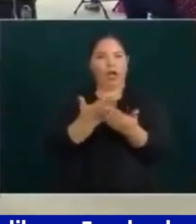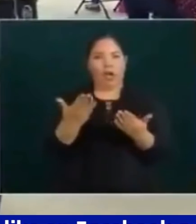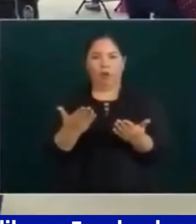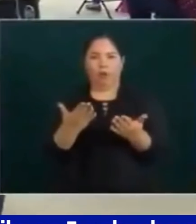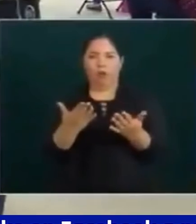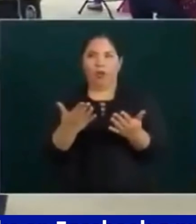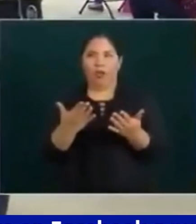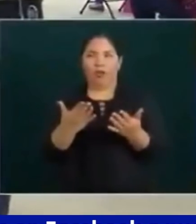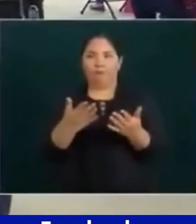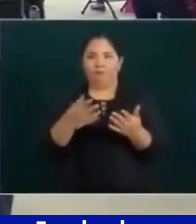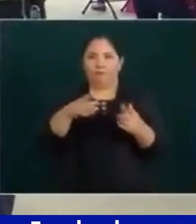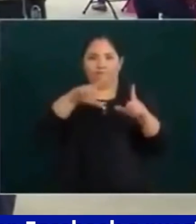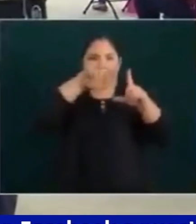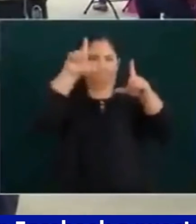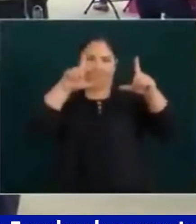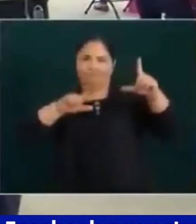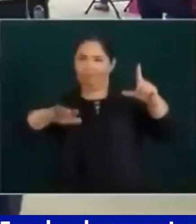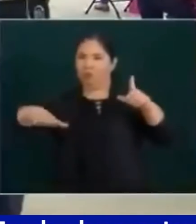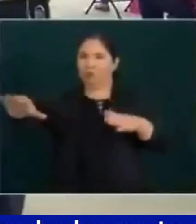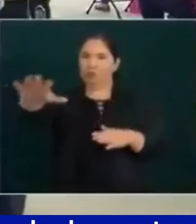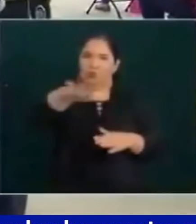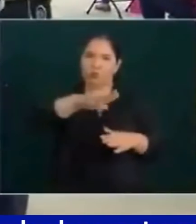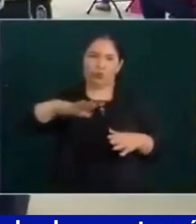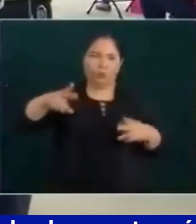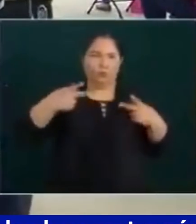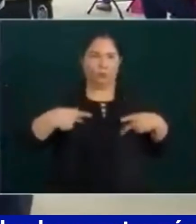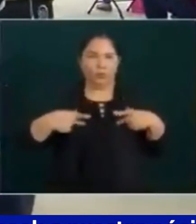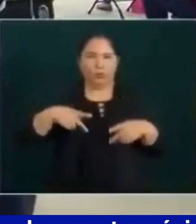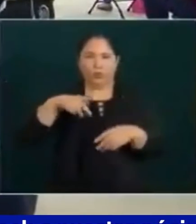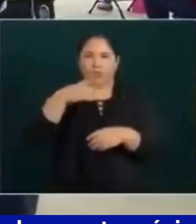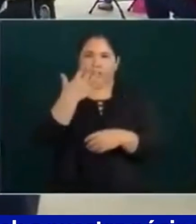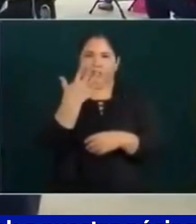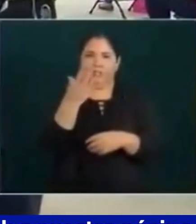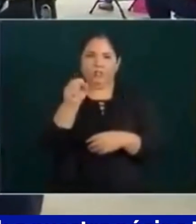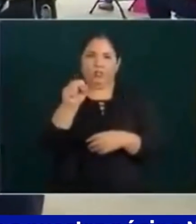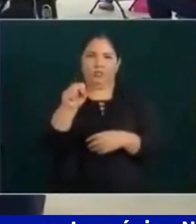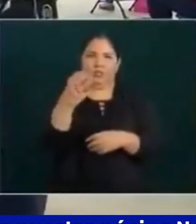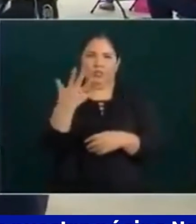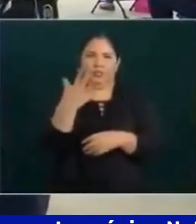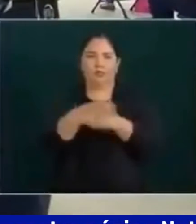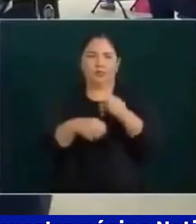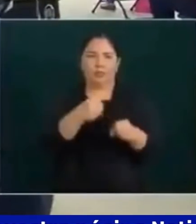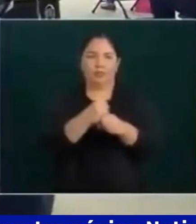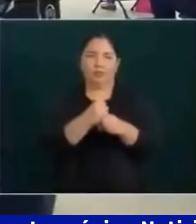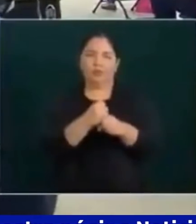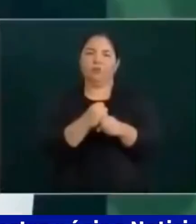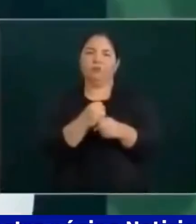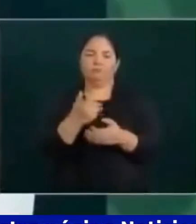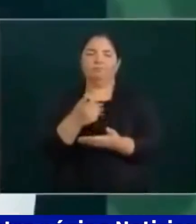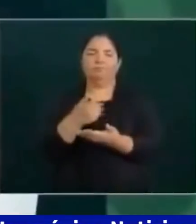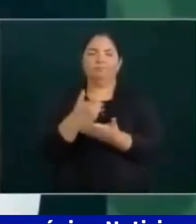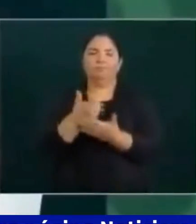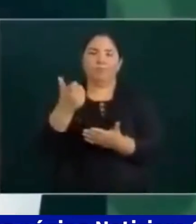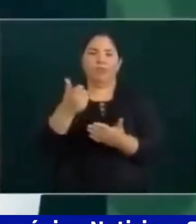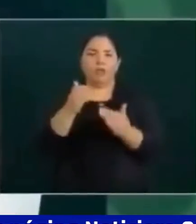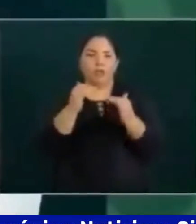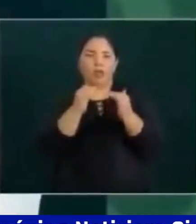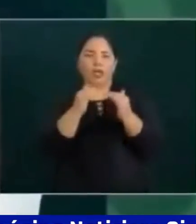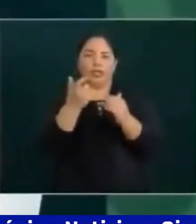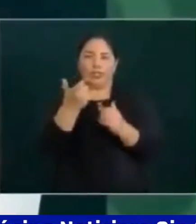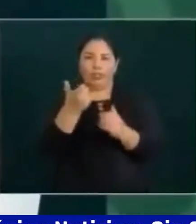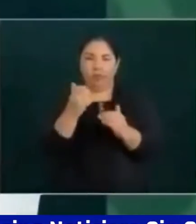ser general a todos los adultos mayores de 65 años. Y va a ir